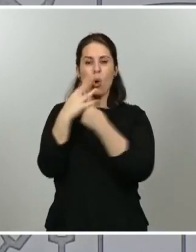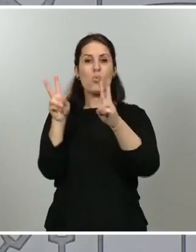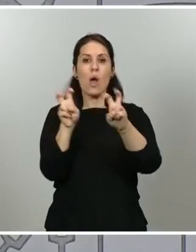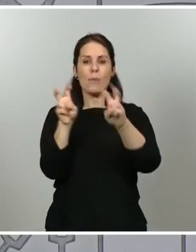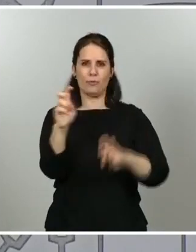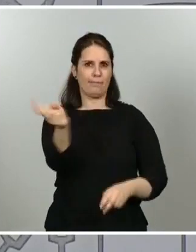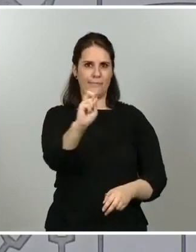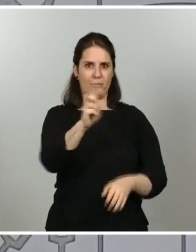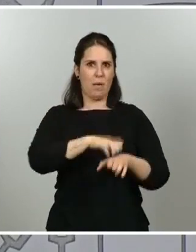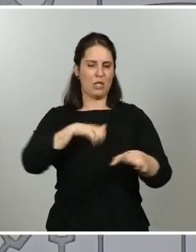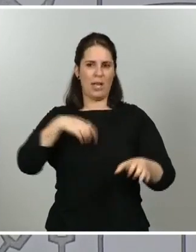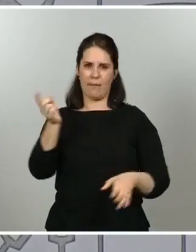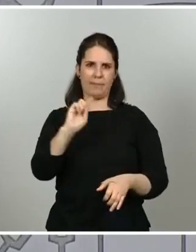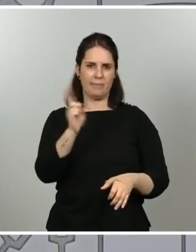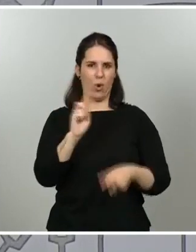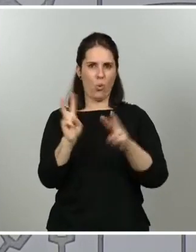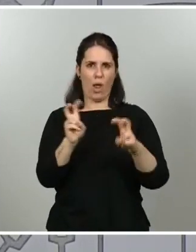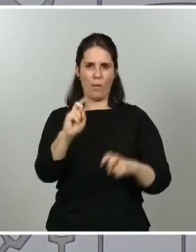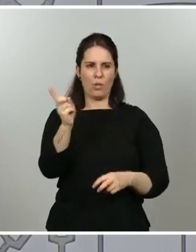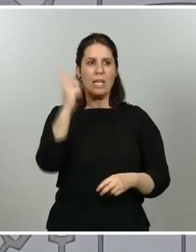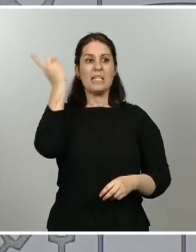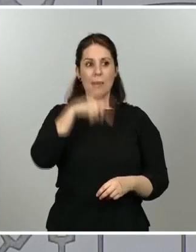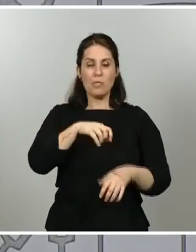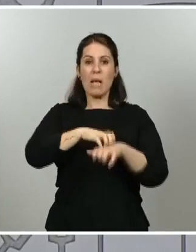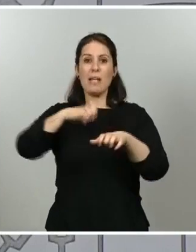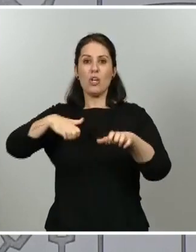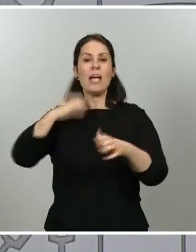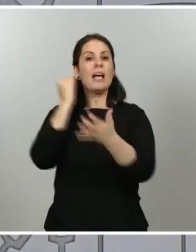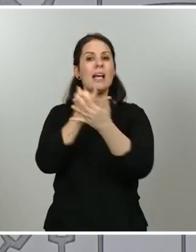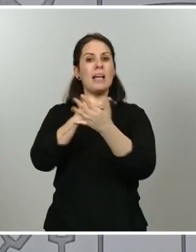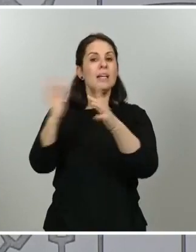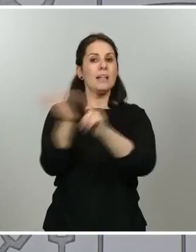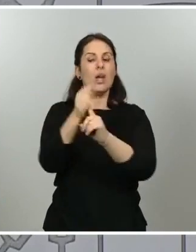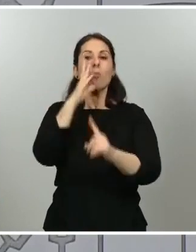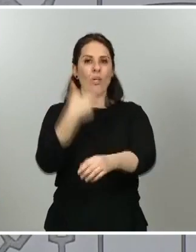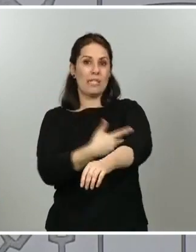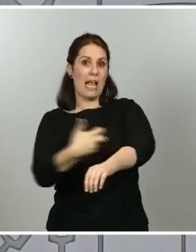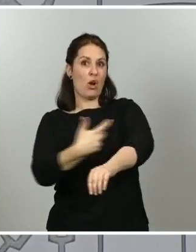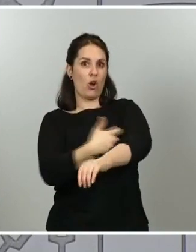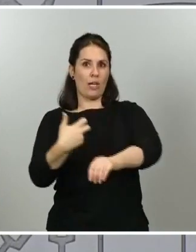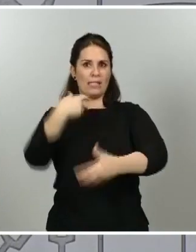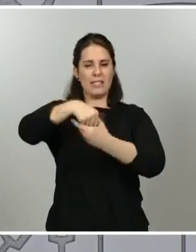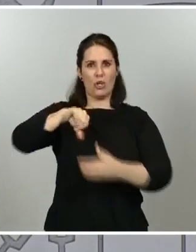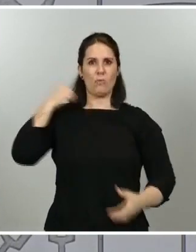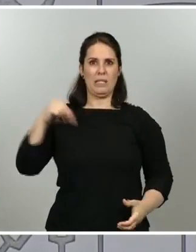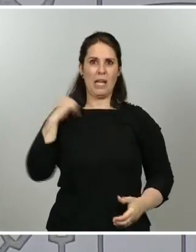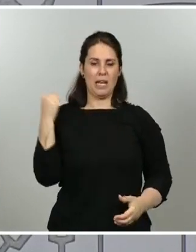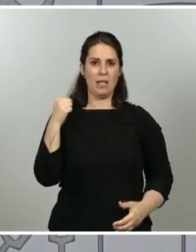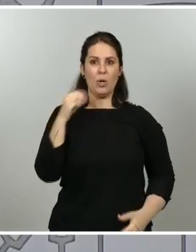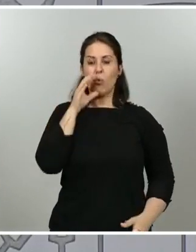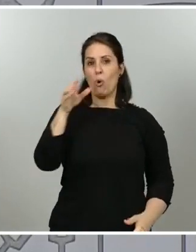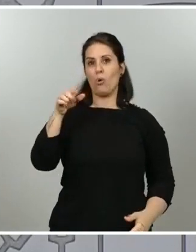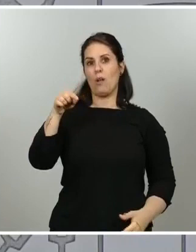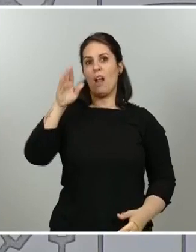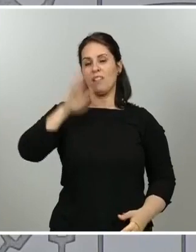ellos. Sabemos que un gran número de ellos se están detectando por pruebas serológicas que en el ámbito hospitalario con alta incidencia tienen una interpretación más correcta y